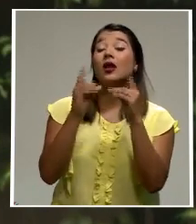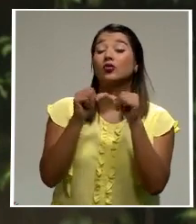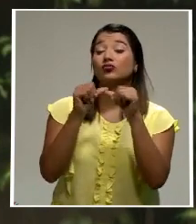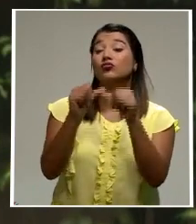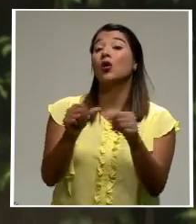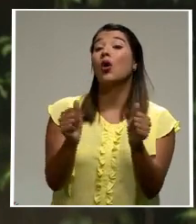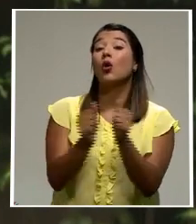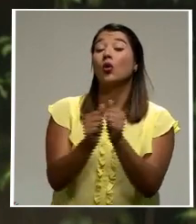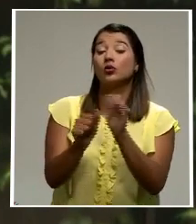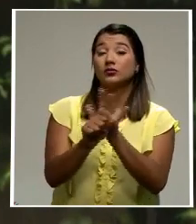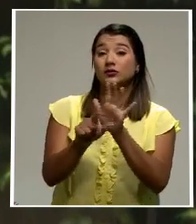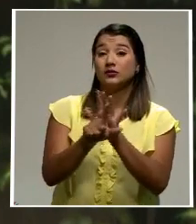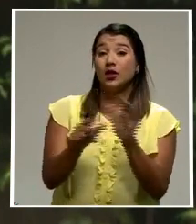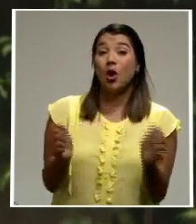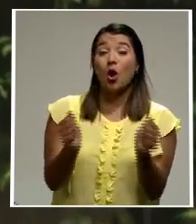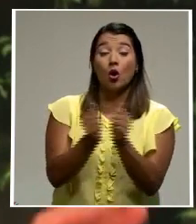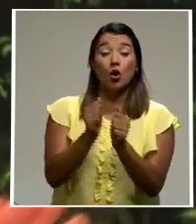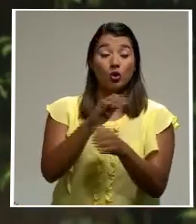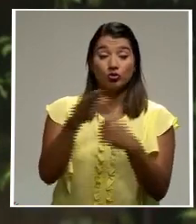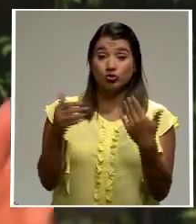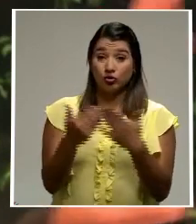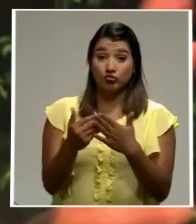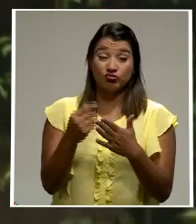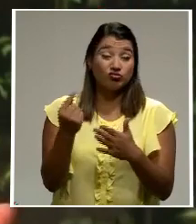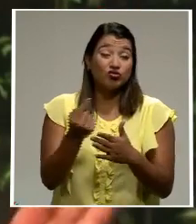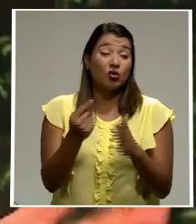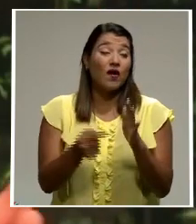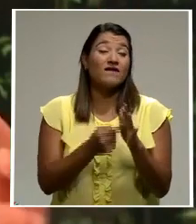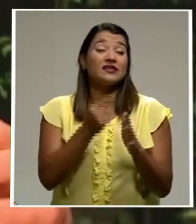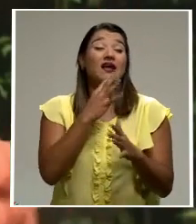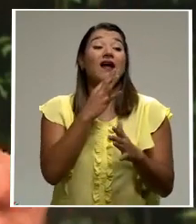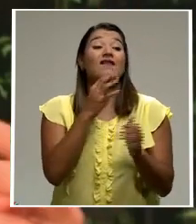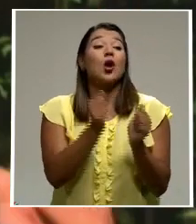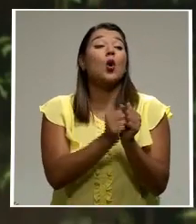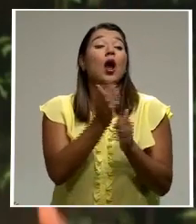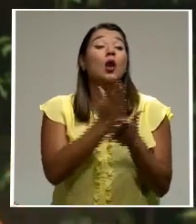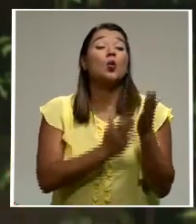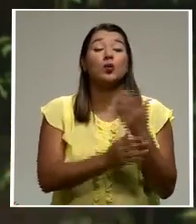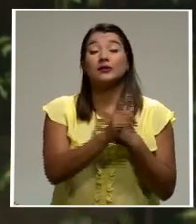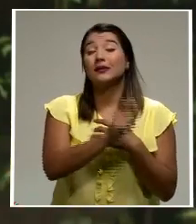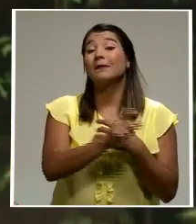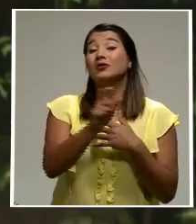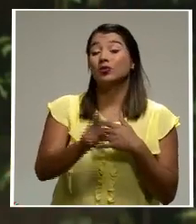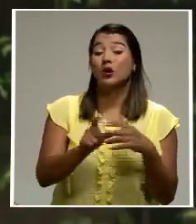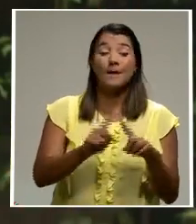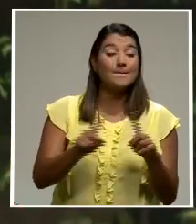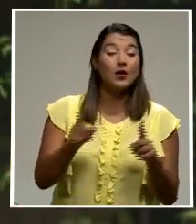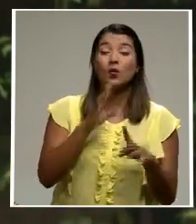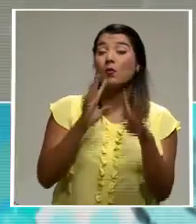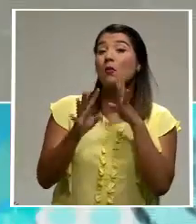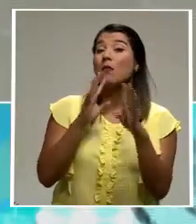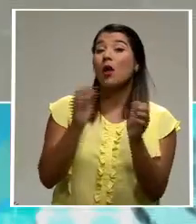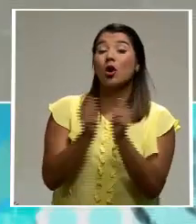Asamblea Legislativa, con todas las fracciones. Solo hablan con algunos, con sus aliados, pero no hay un diálogo permanente con toda la